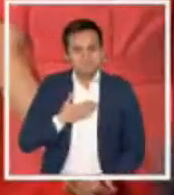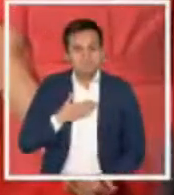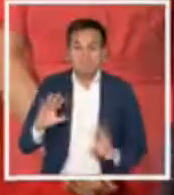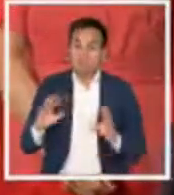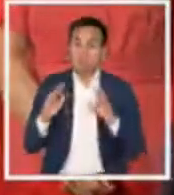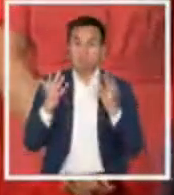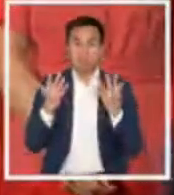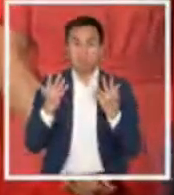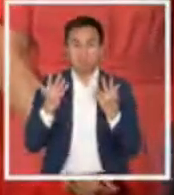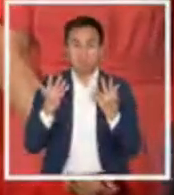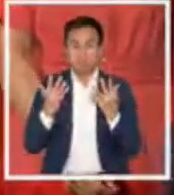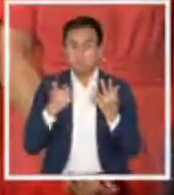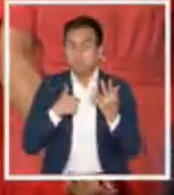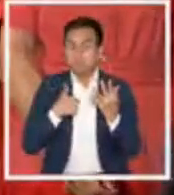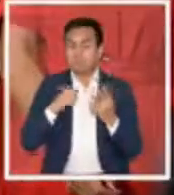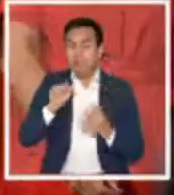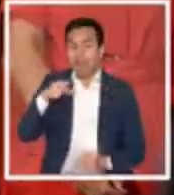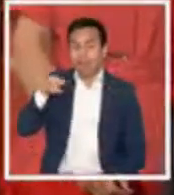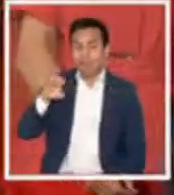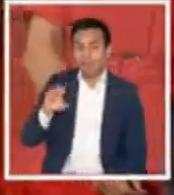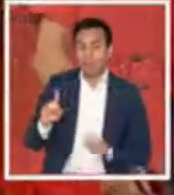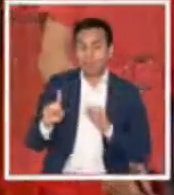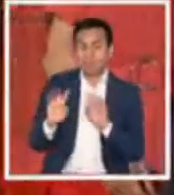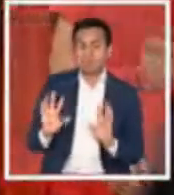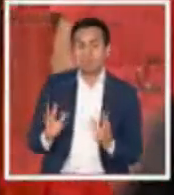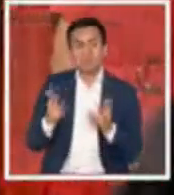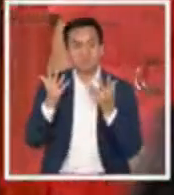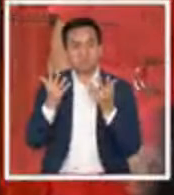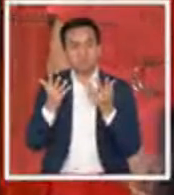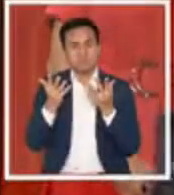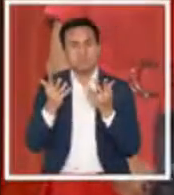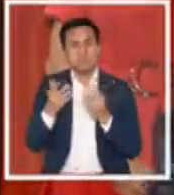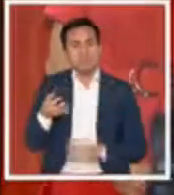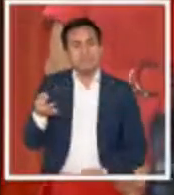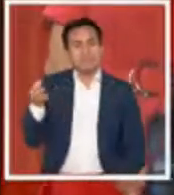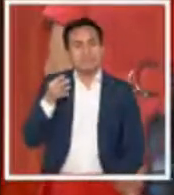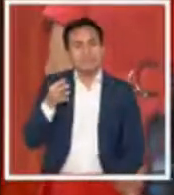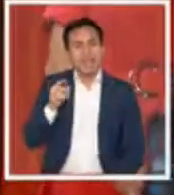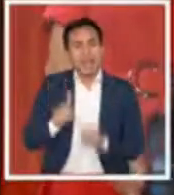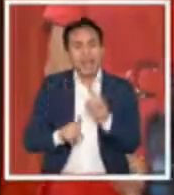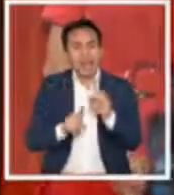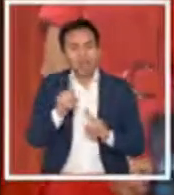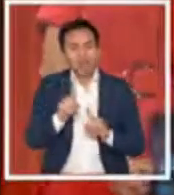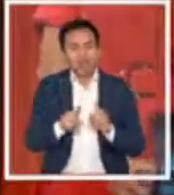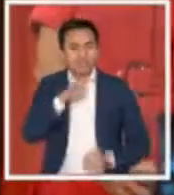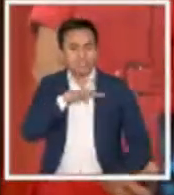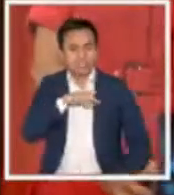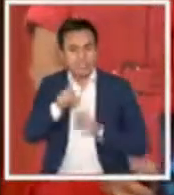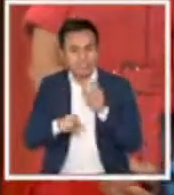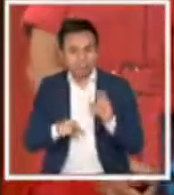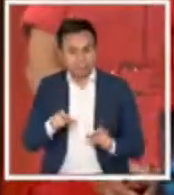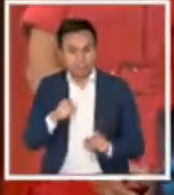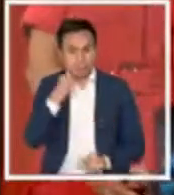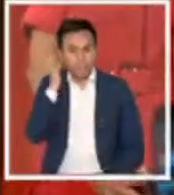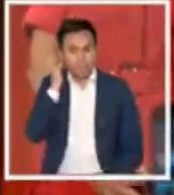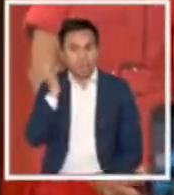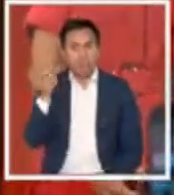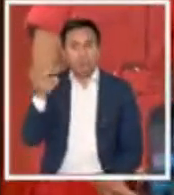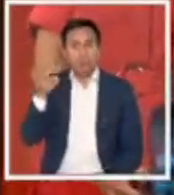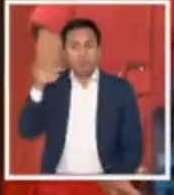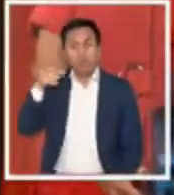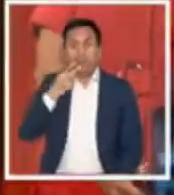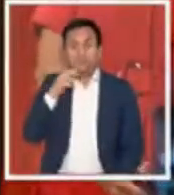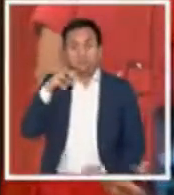Me sorprendió, Anne, al mencionar a algunos de los chilenos y chilenas que pasaron por